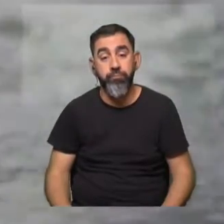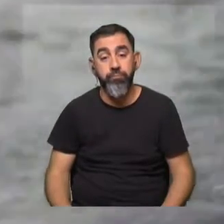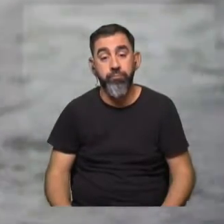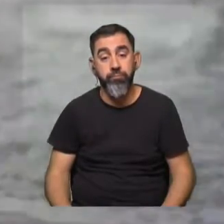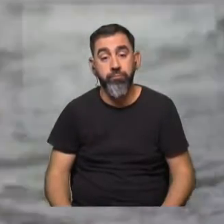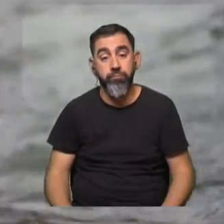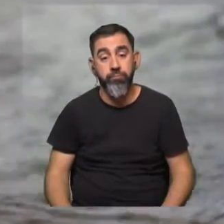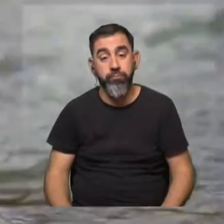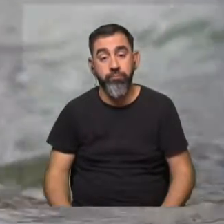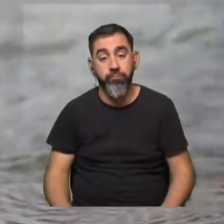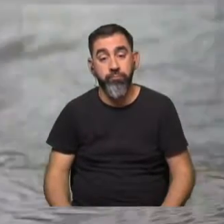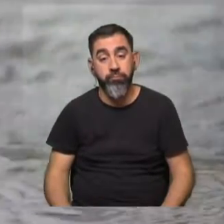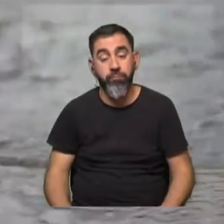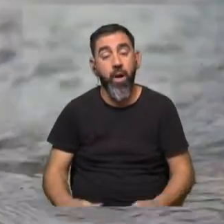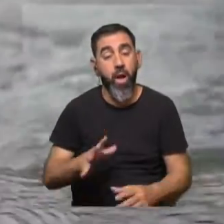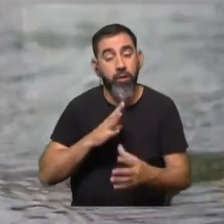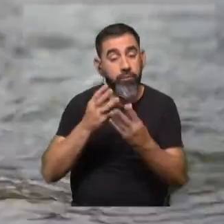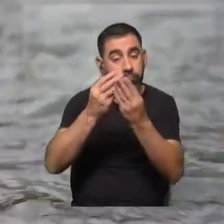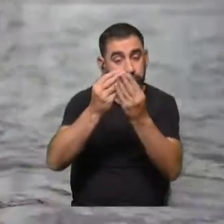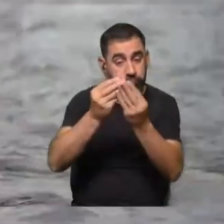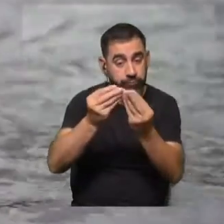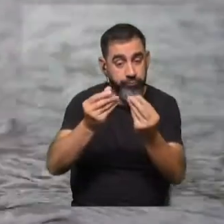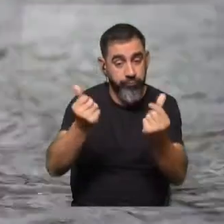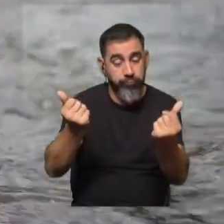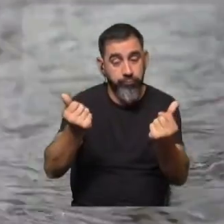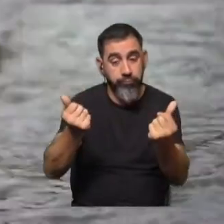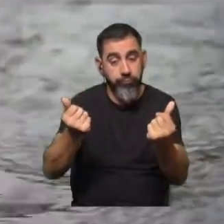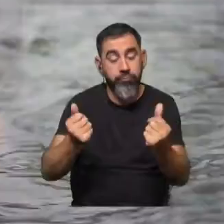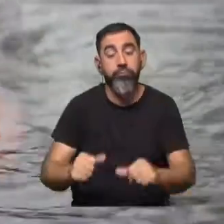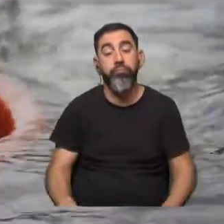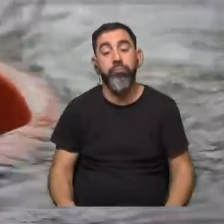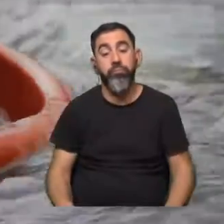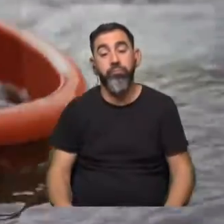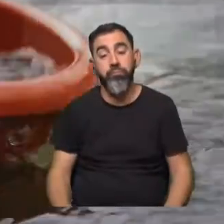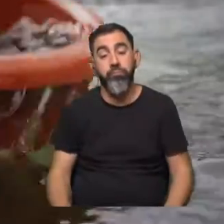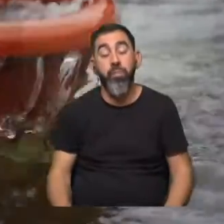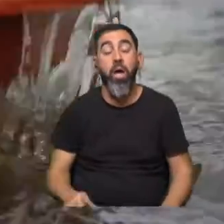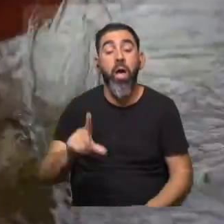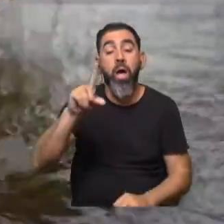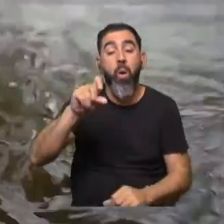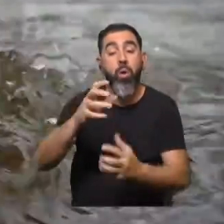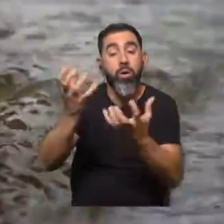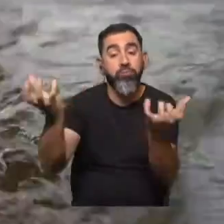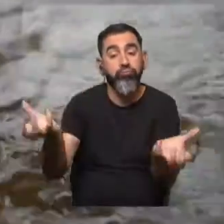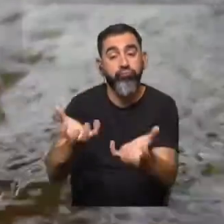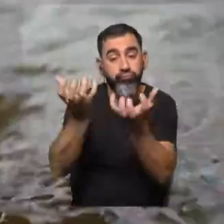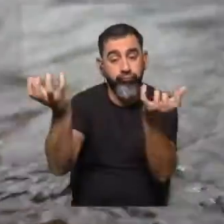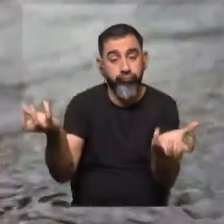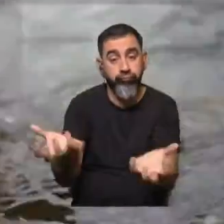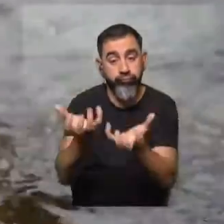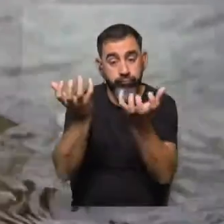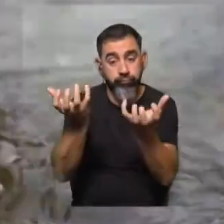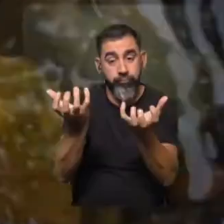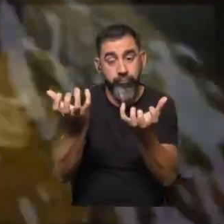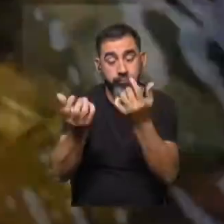como una disolución por soluciones, o sea, en realidad agua caliente, que